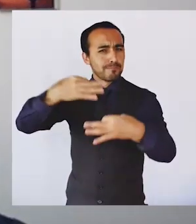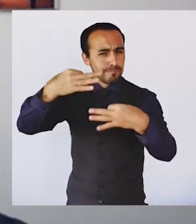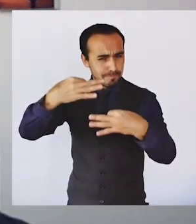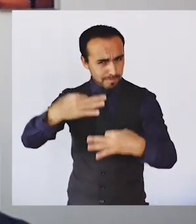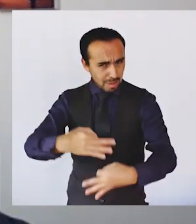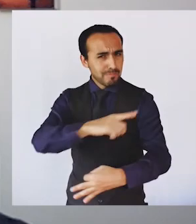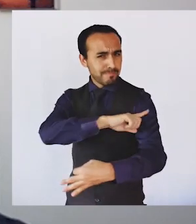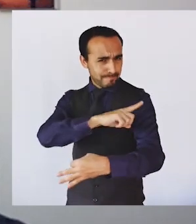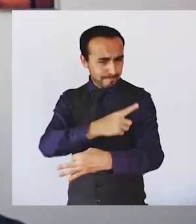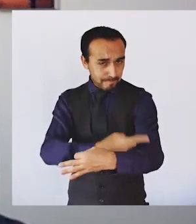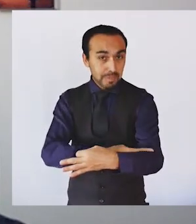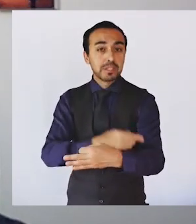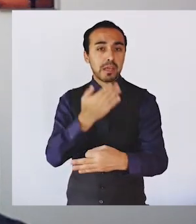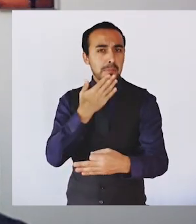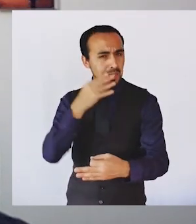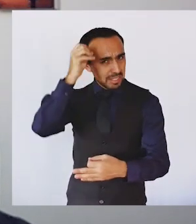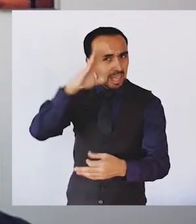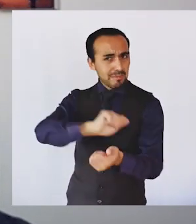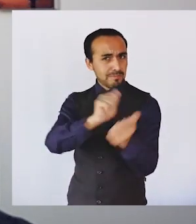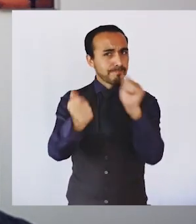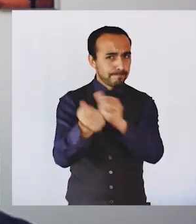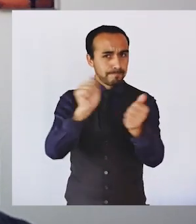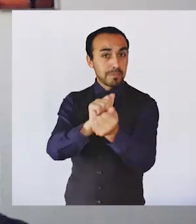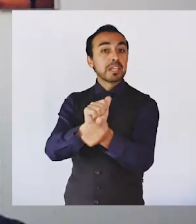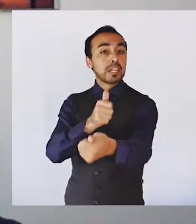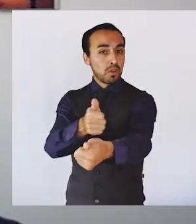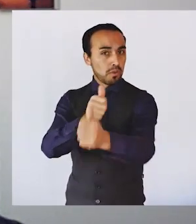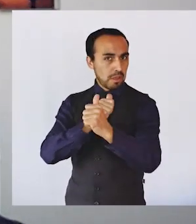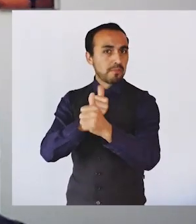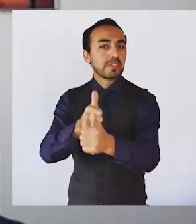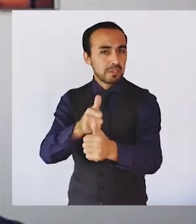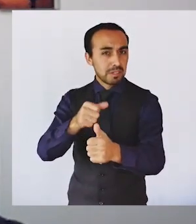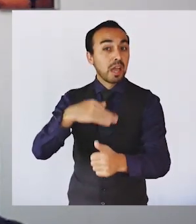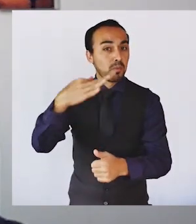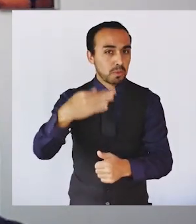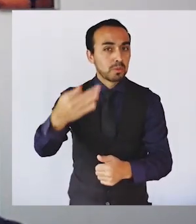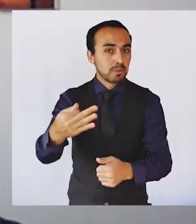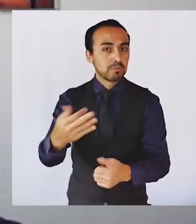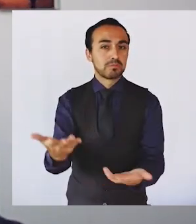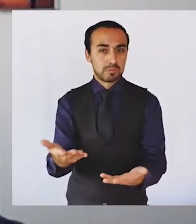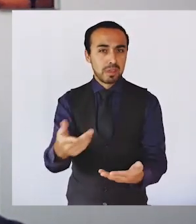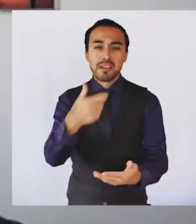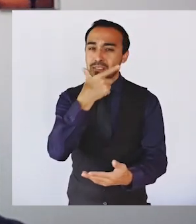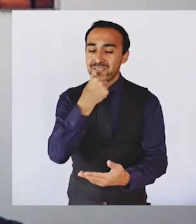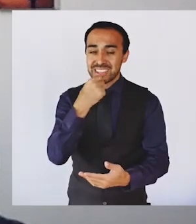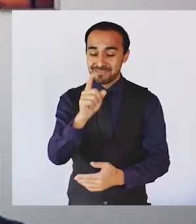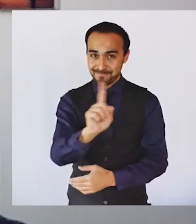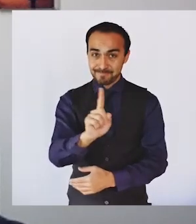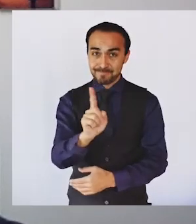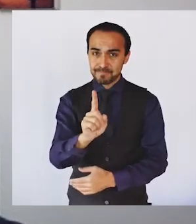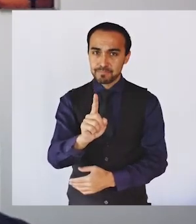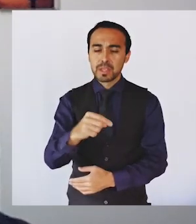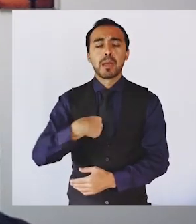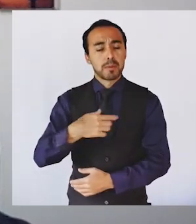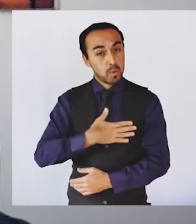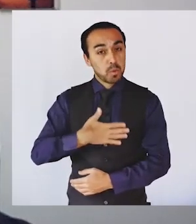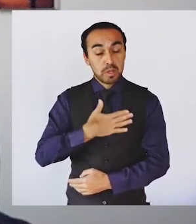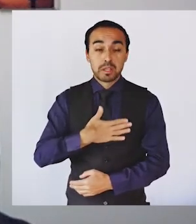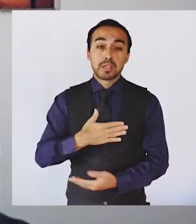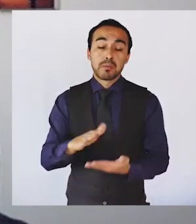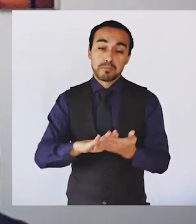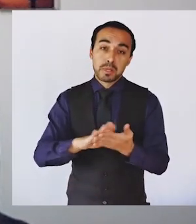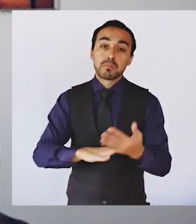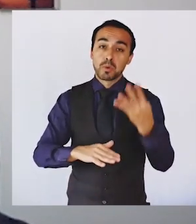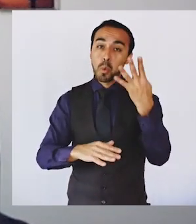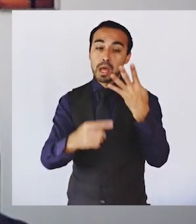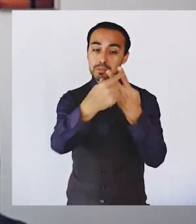enfrentar con firmeza y seguridad, pero también con flexibilidad los grandes desafíos que se vienen por delante, que sabemos que no serán fáciles. Por lo menos